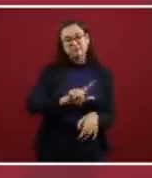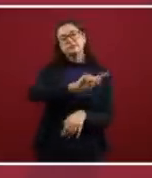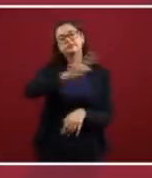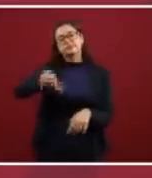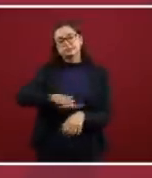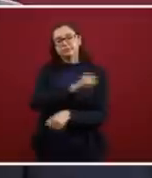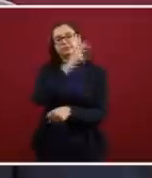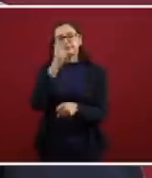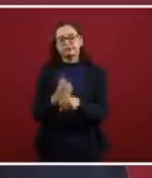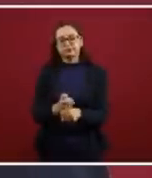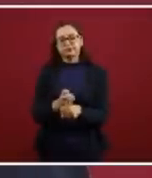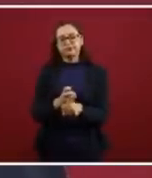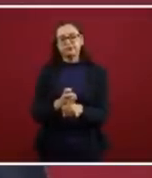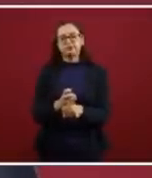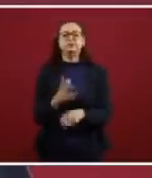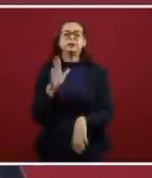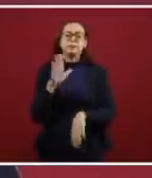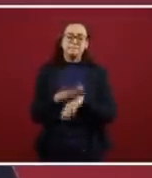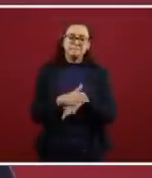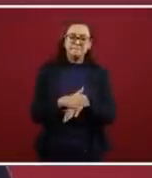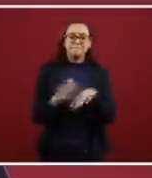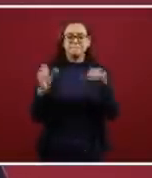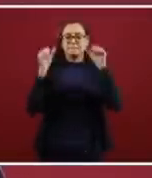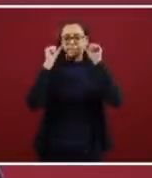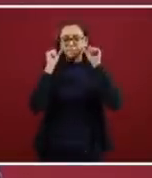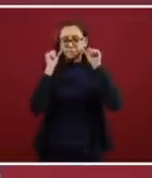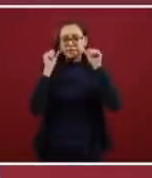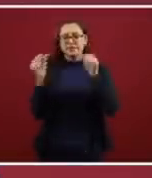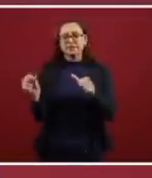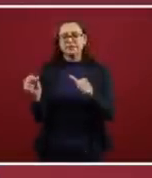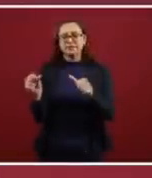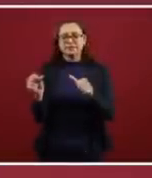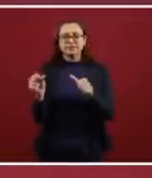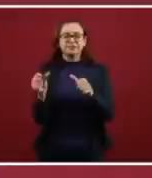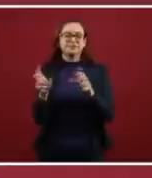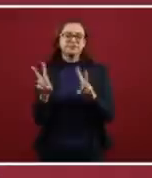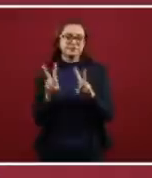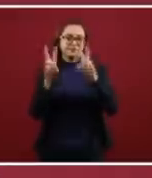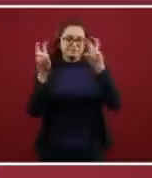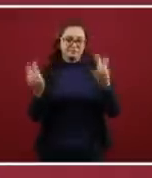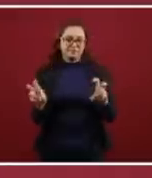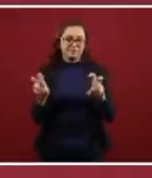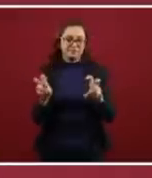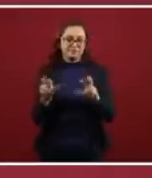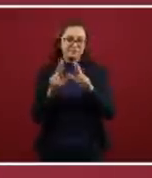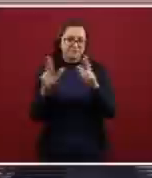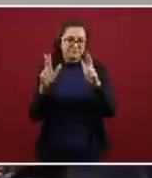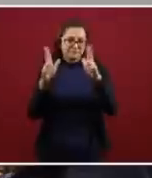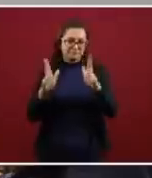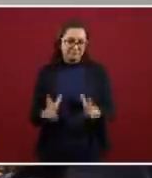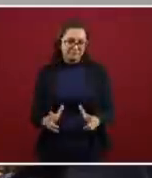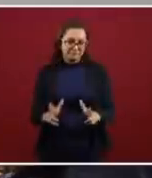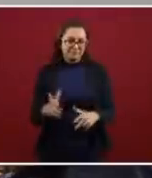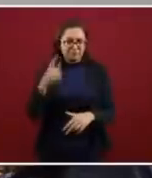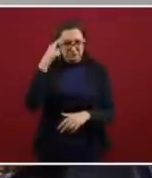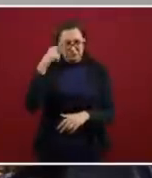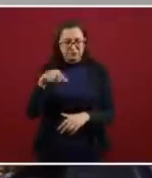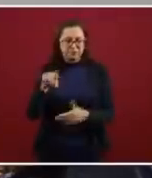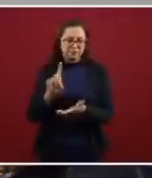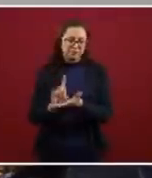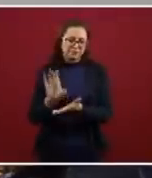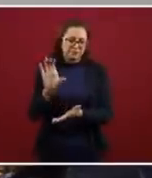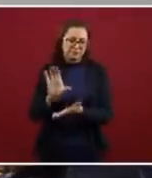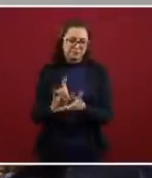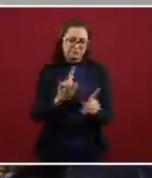darle más atención al tema de la rehabilitación para las